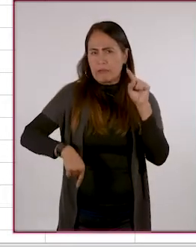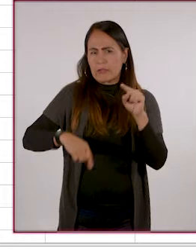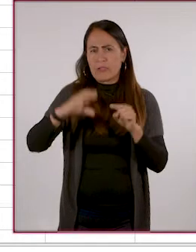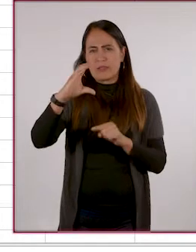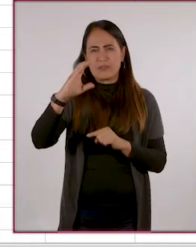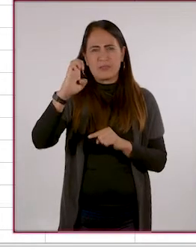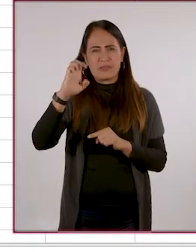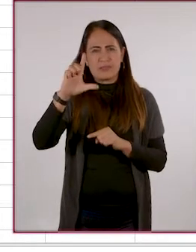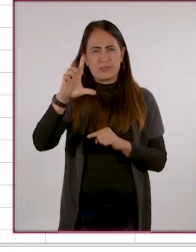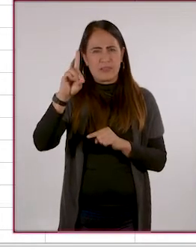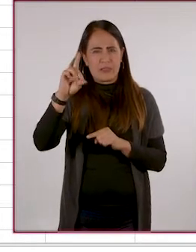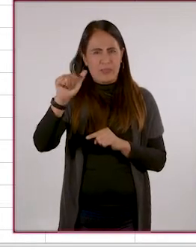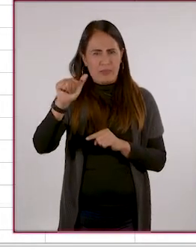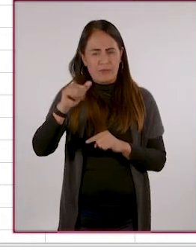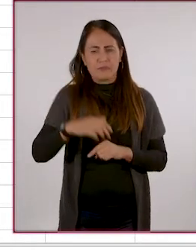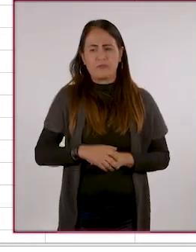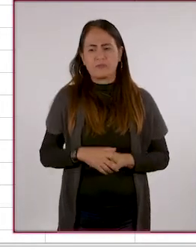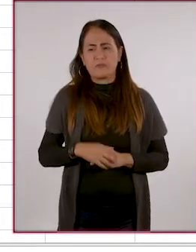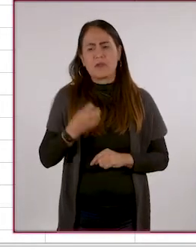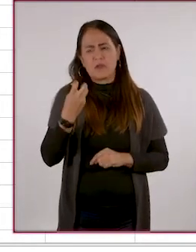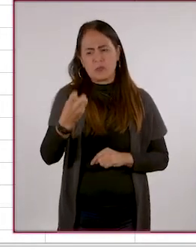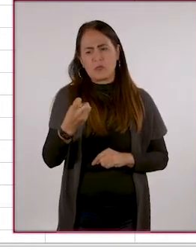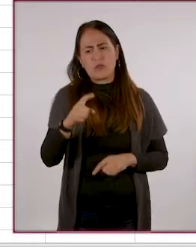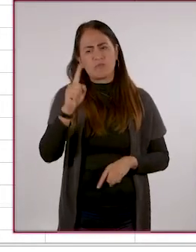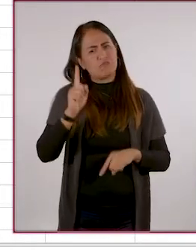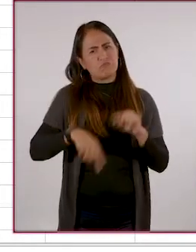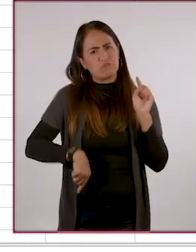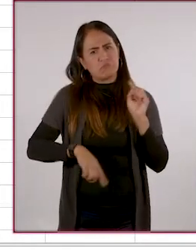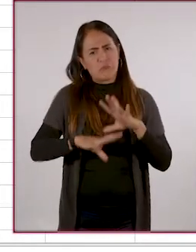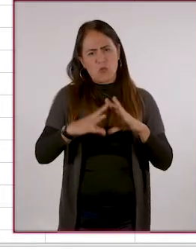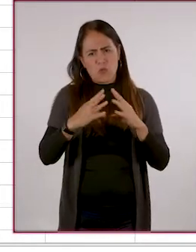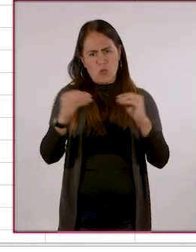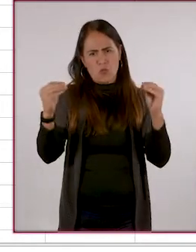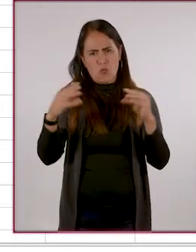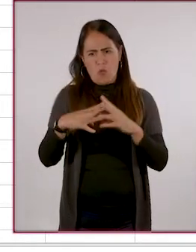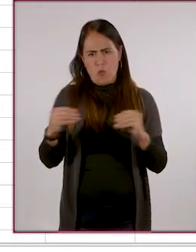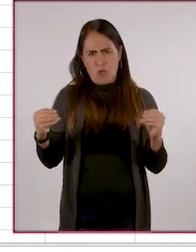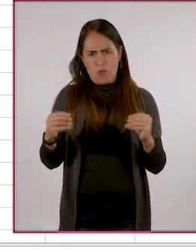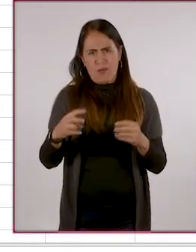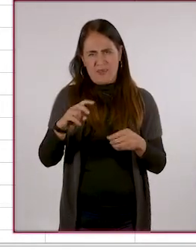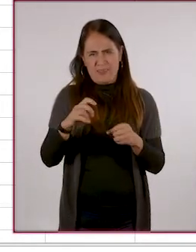eliminar celda y se eliminan